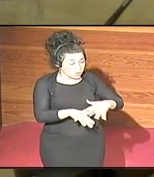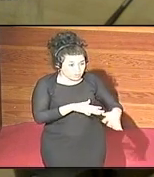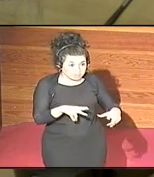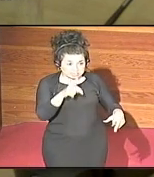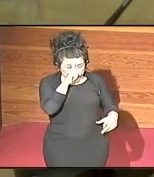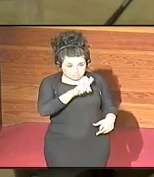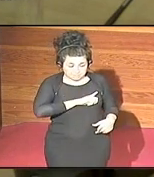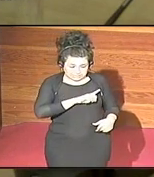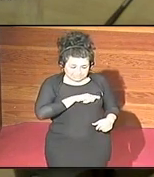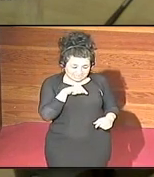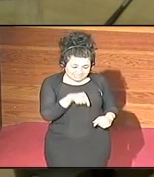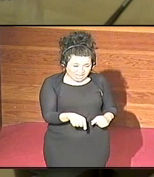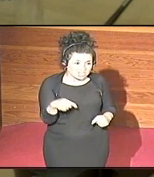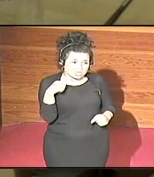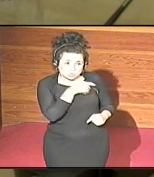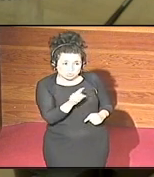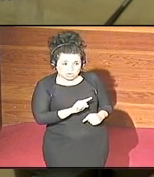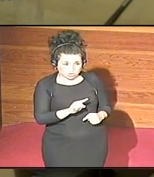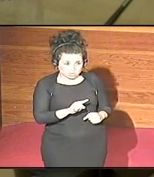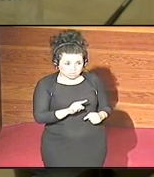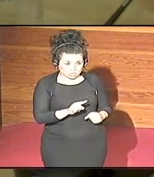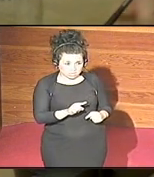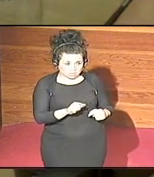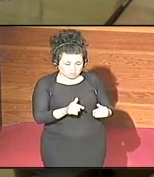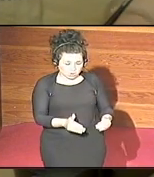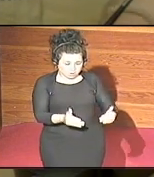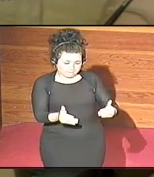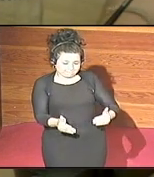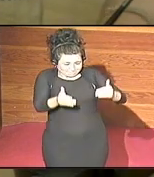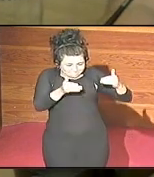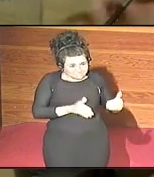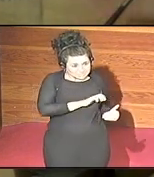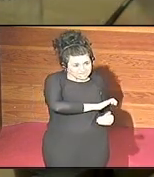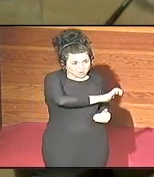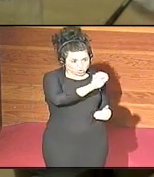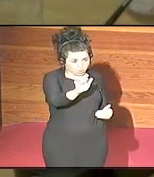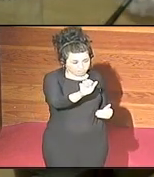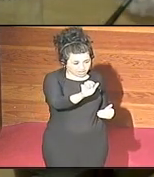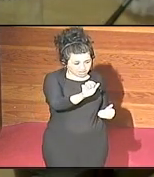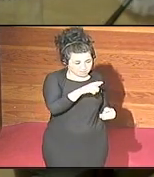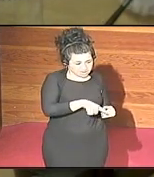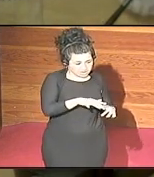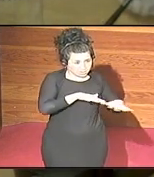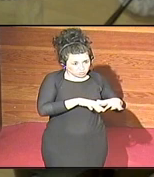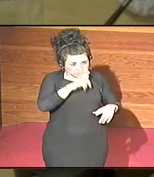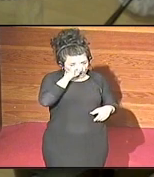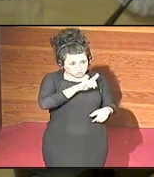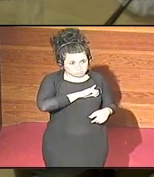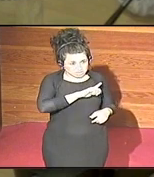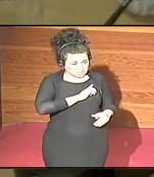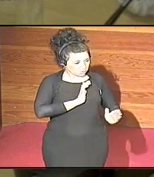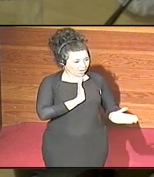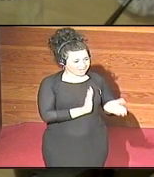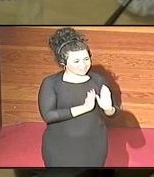que no estuviesen en el límite de Rusia, o sea, que fueran como más hacia Europa para hacer esas maniobras militares, a sus